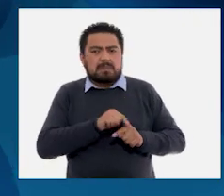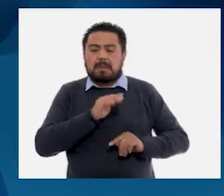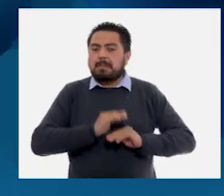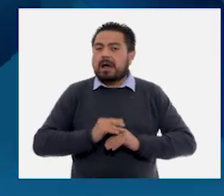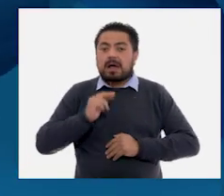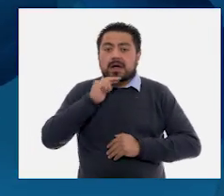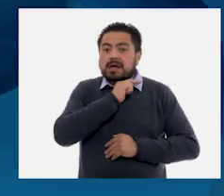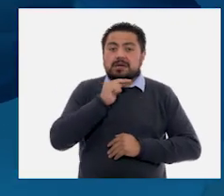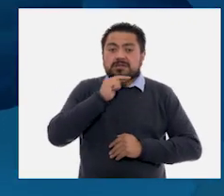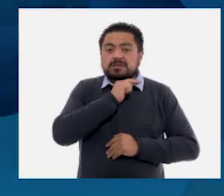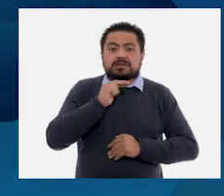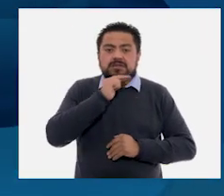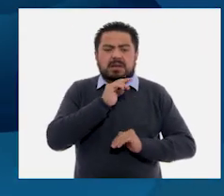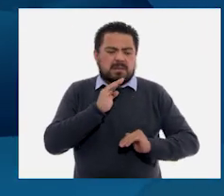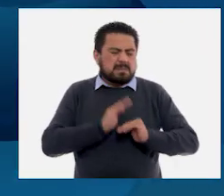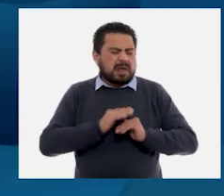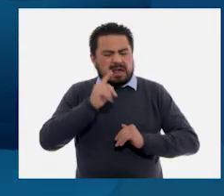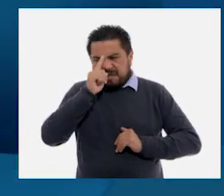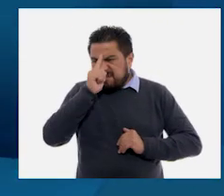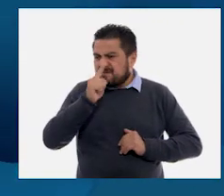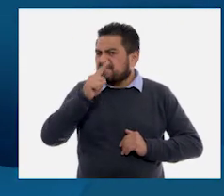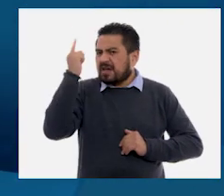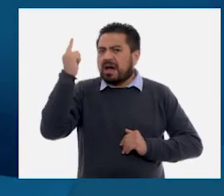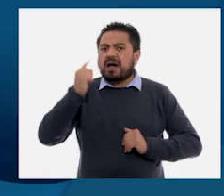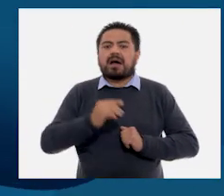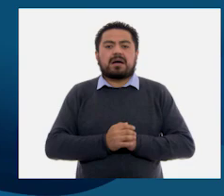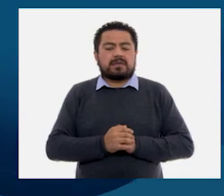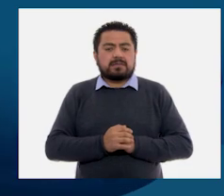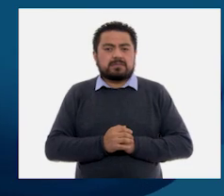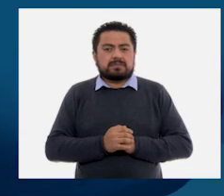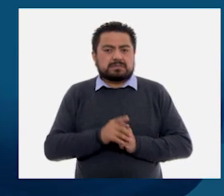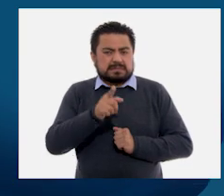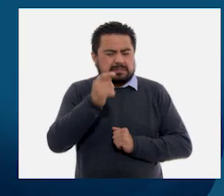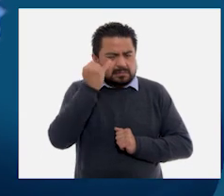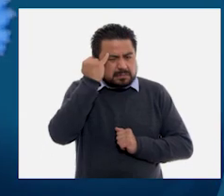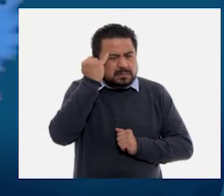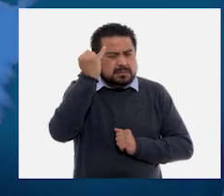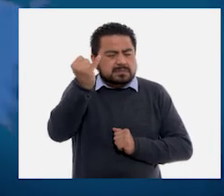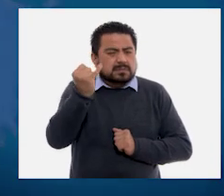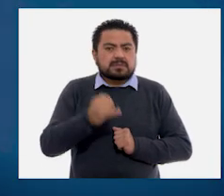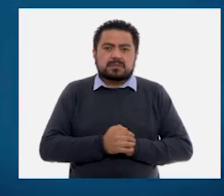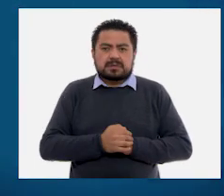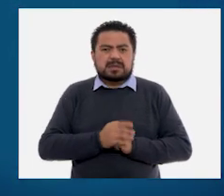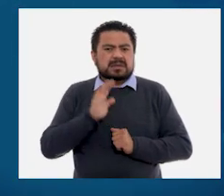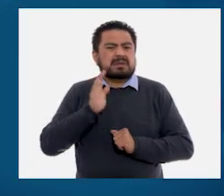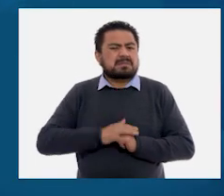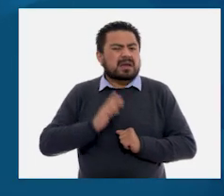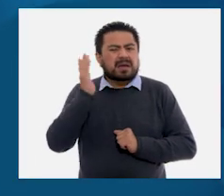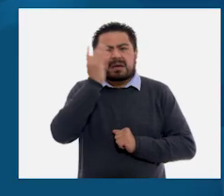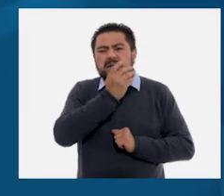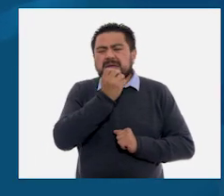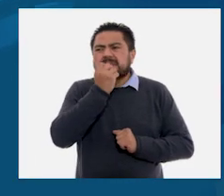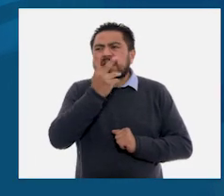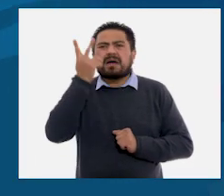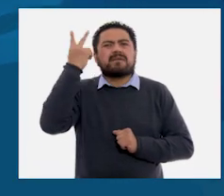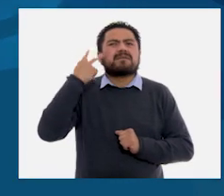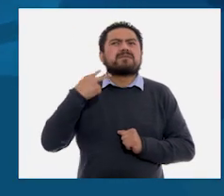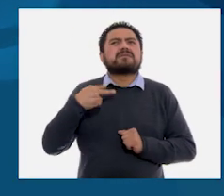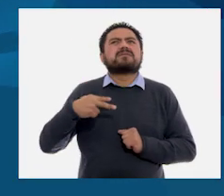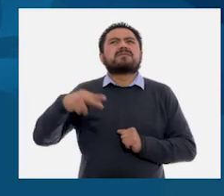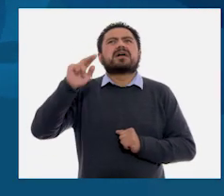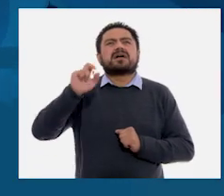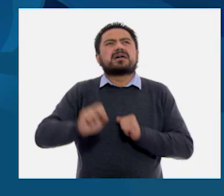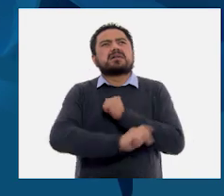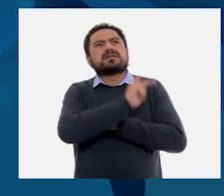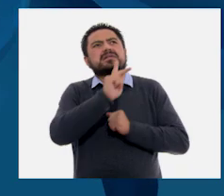más rápido y más fácil. ¿Se imaginan? Qué bonito debió haber sido viajar por el